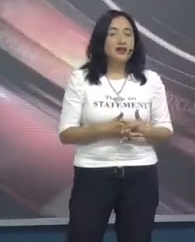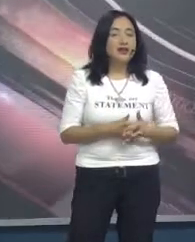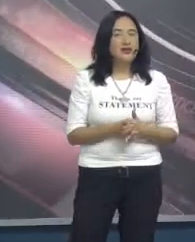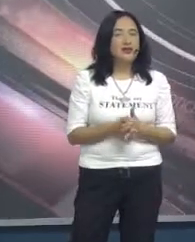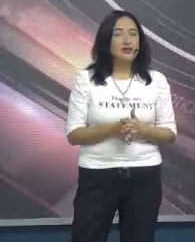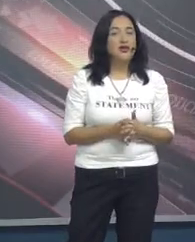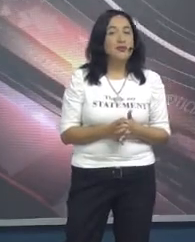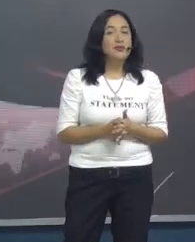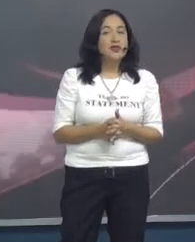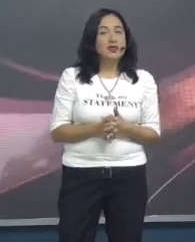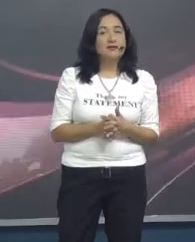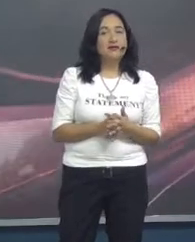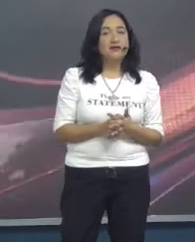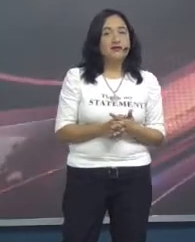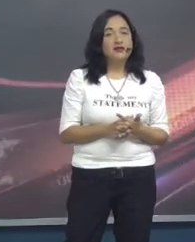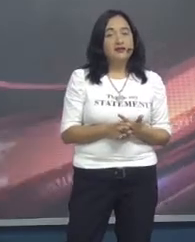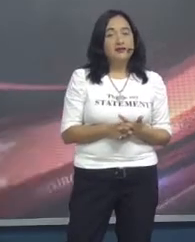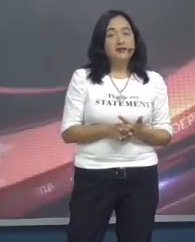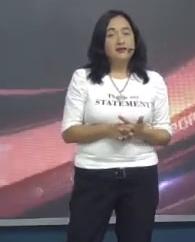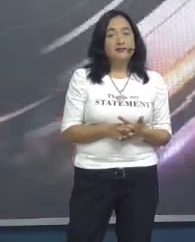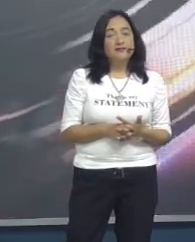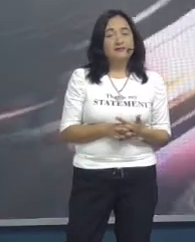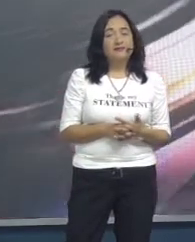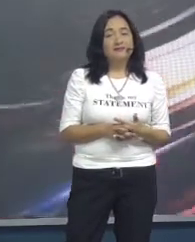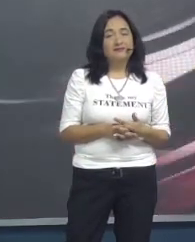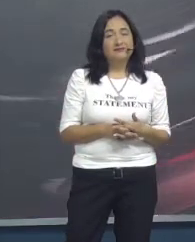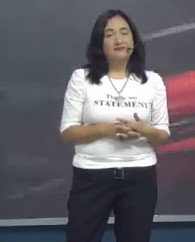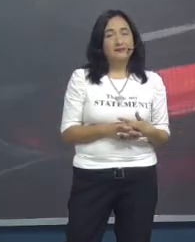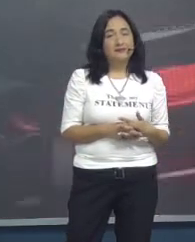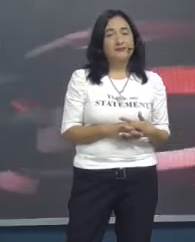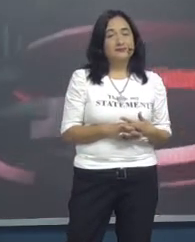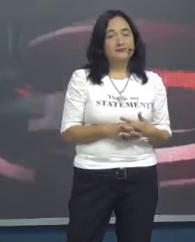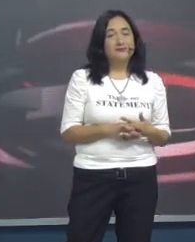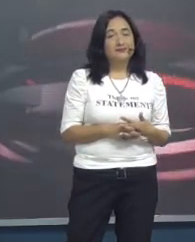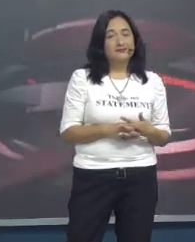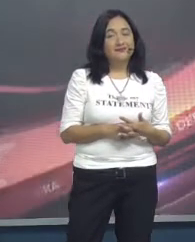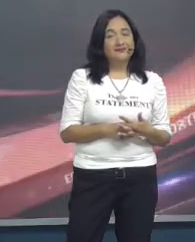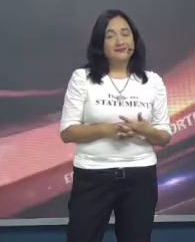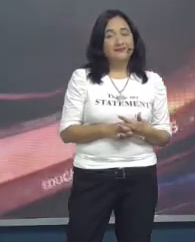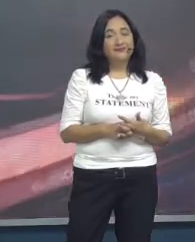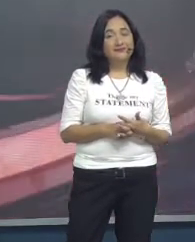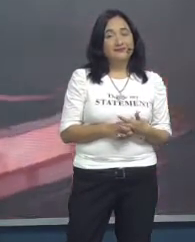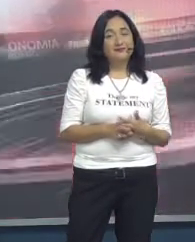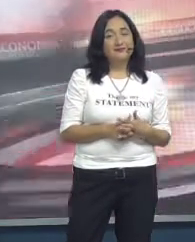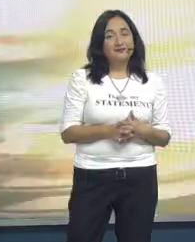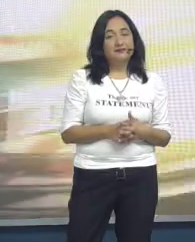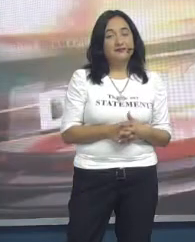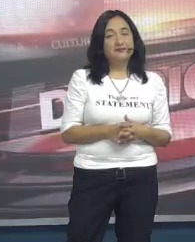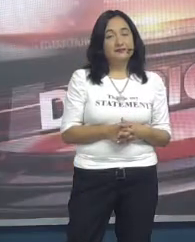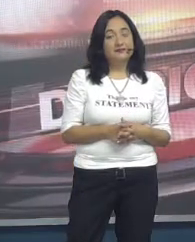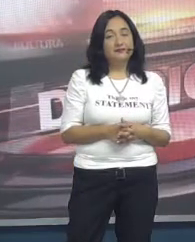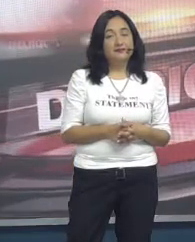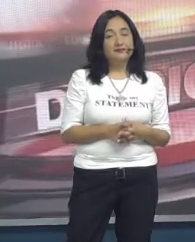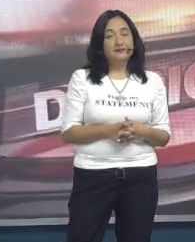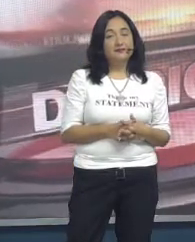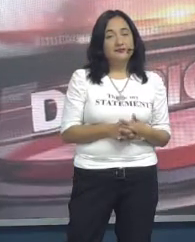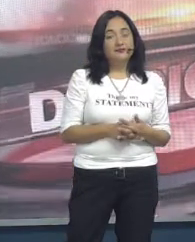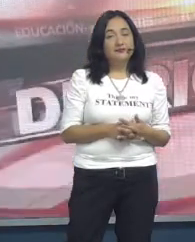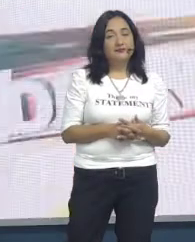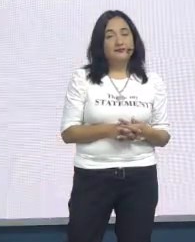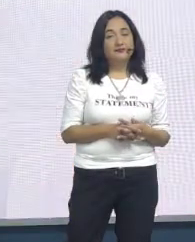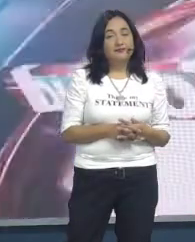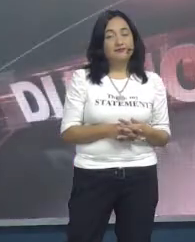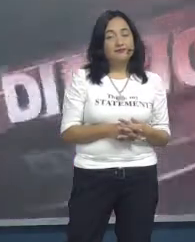departamentos alejados esto se complica, Marcelo? Y sí, es como dice usted, se complica al ser departamentos alejados porque por ahí no